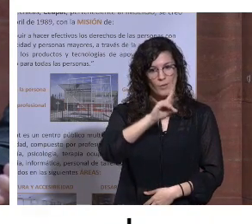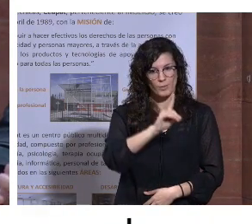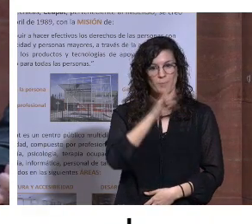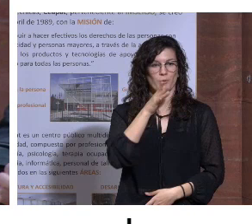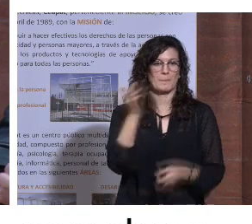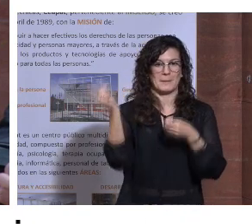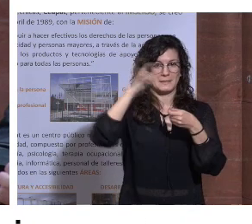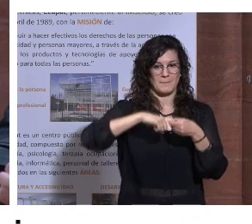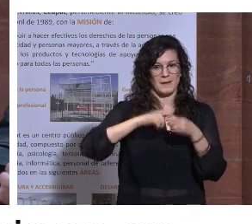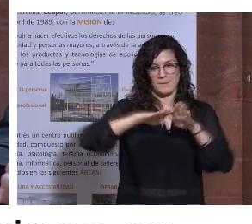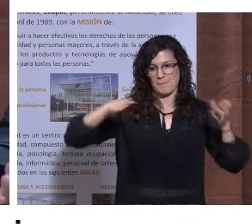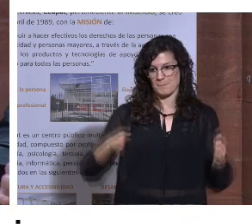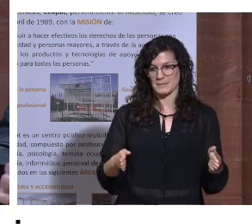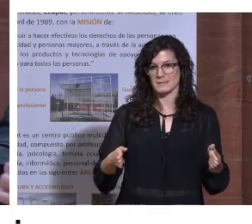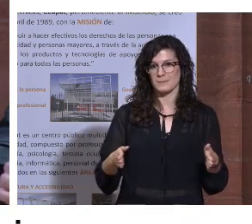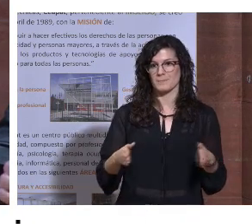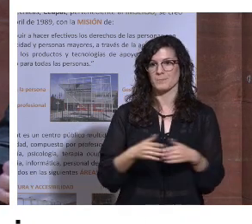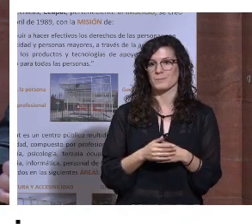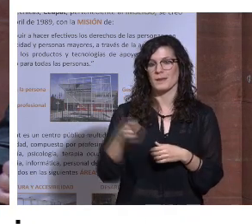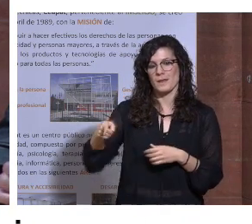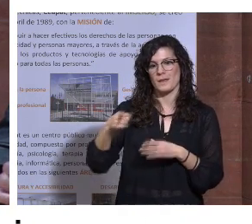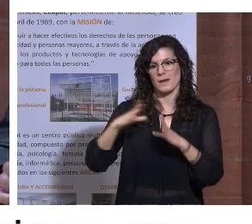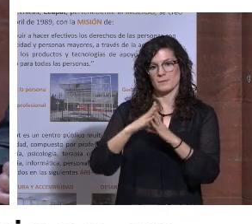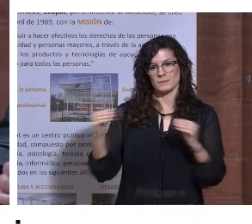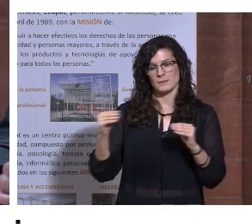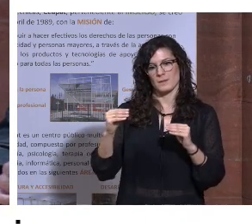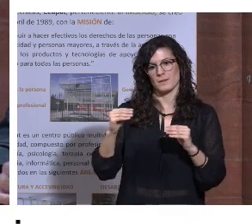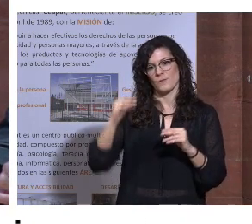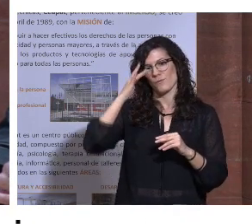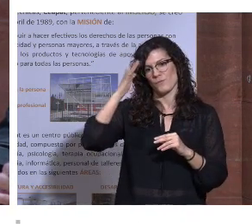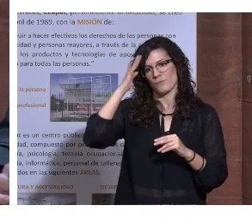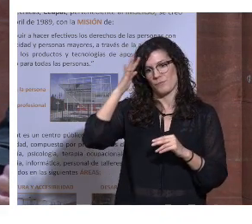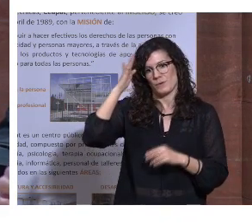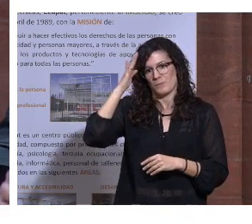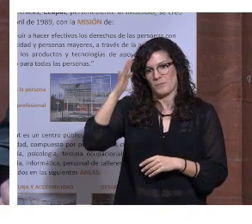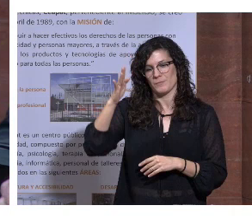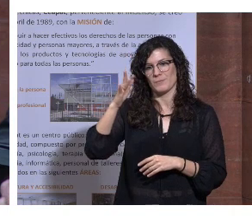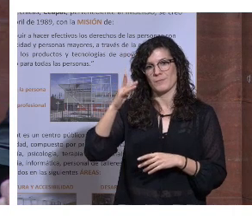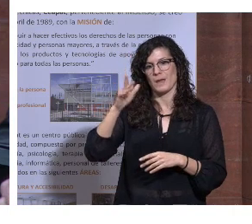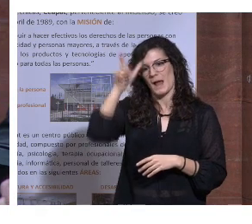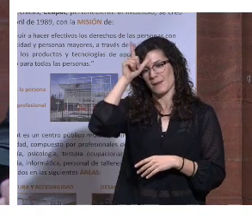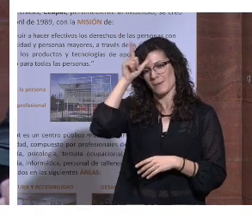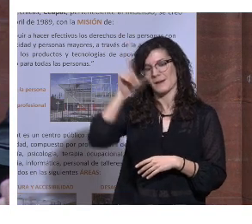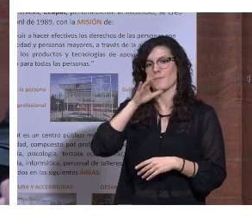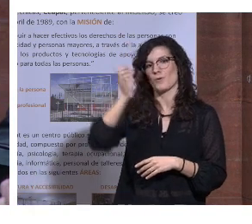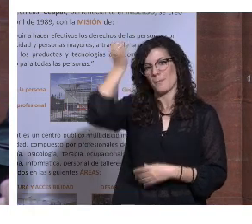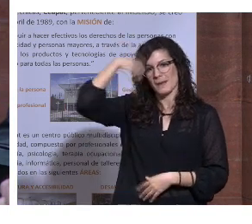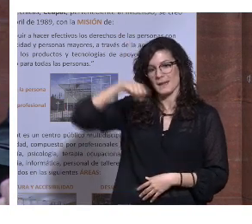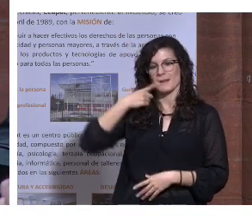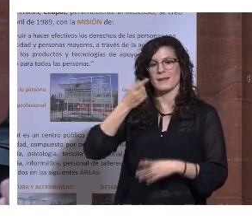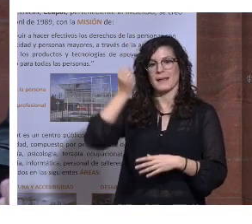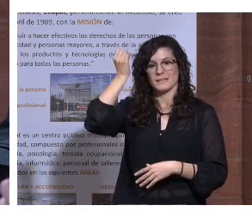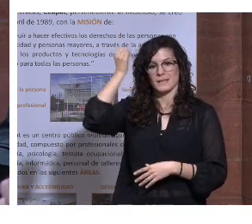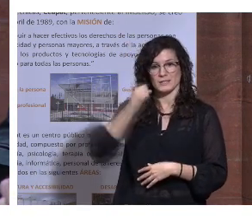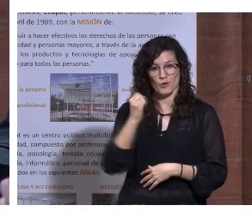mesa. Sonna es licenciada en Filología Alemana por la Universidad de Aberdeen, en Escocia. Empezó su carrera